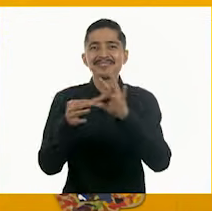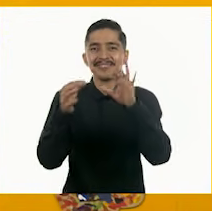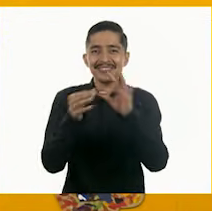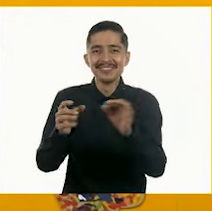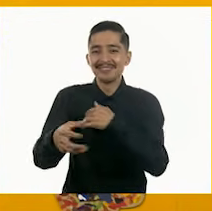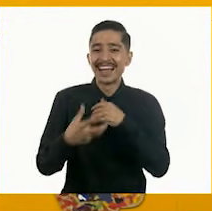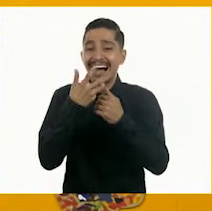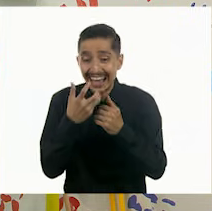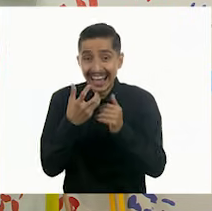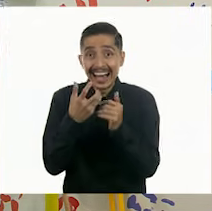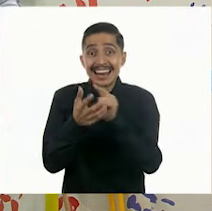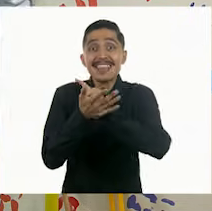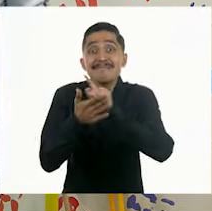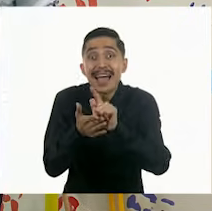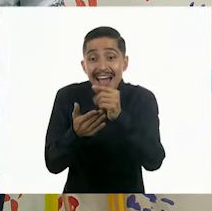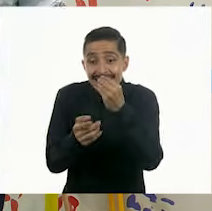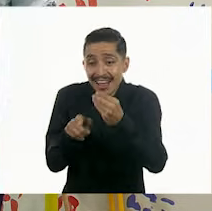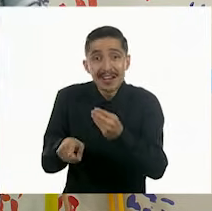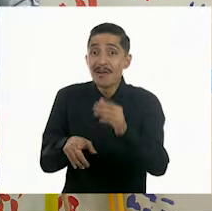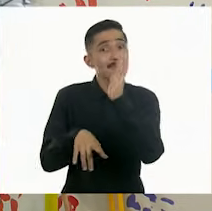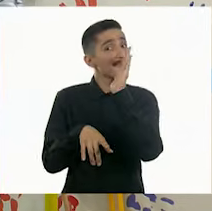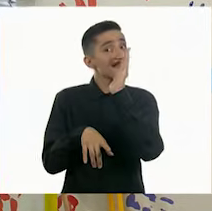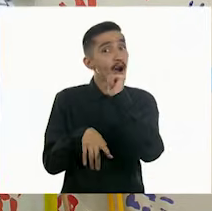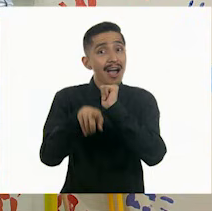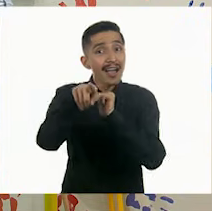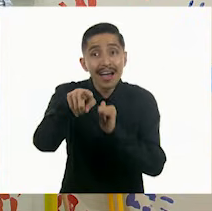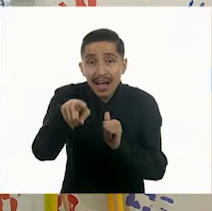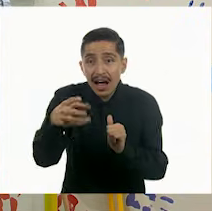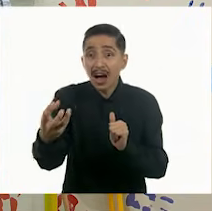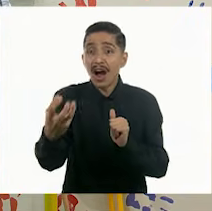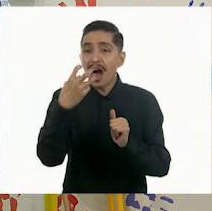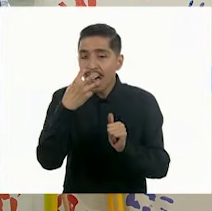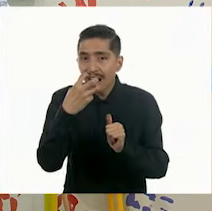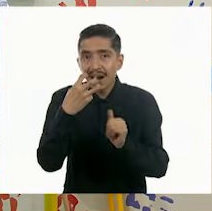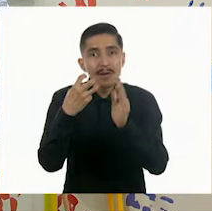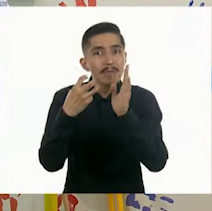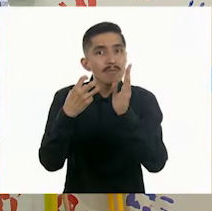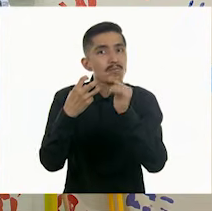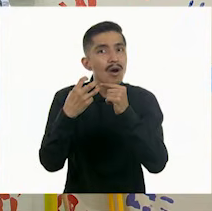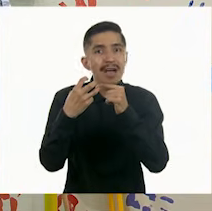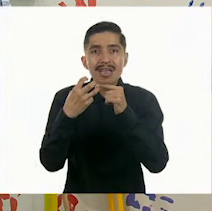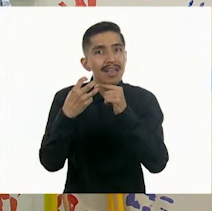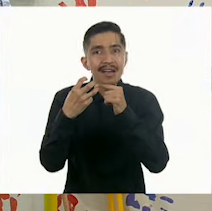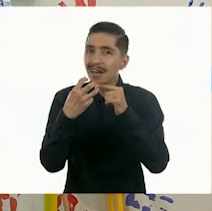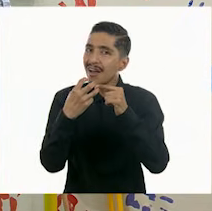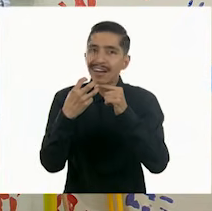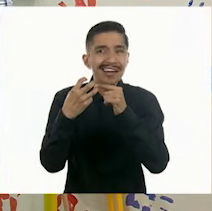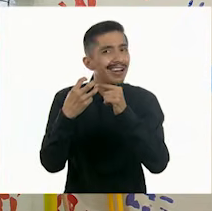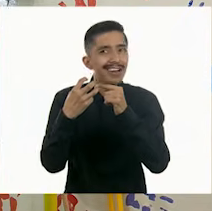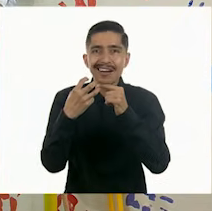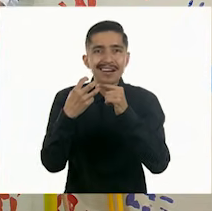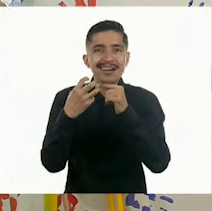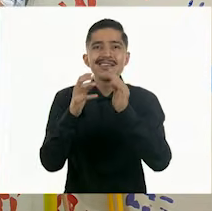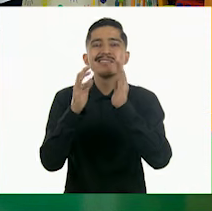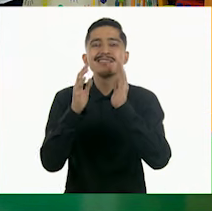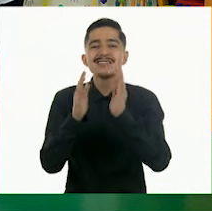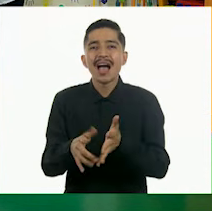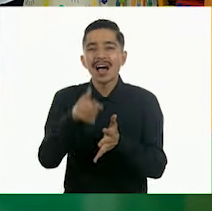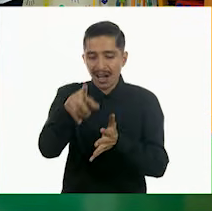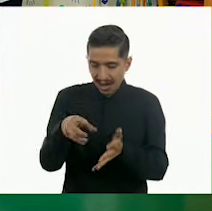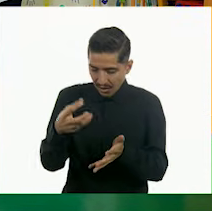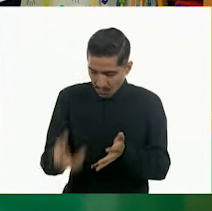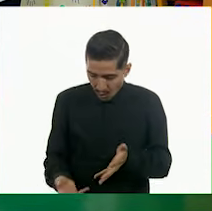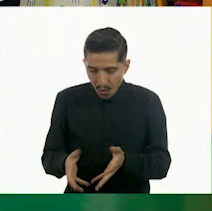y limpieza de los alimentos. No te la puedes llevar a la boca. ¿No? No, porque ya tiene